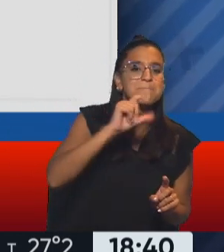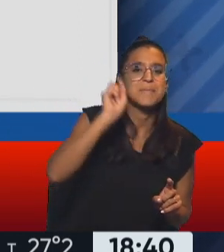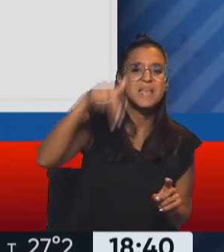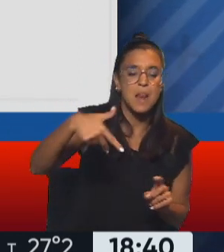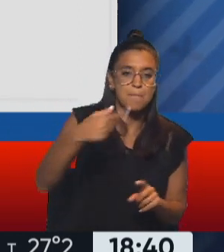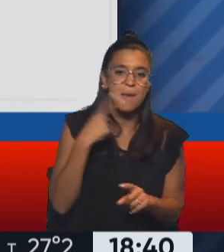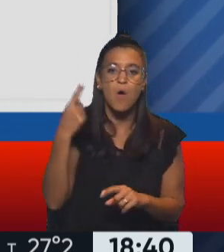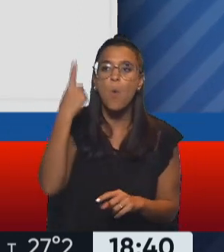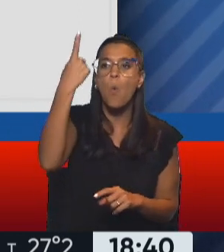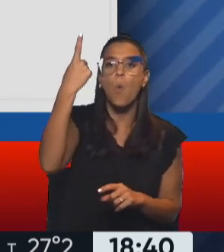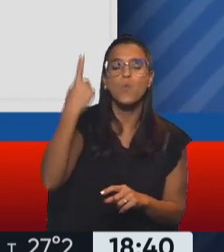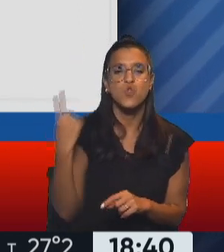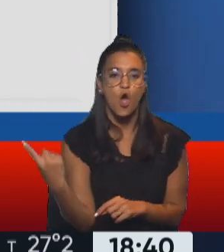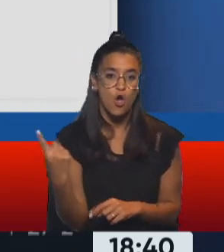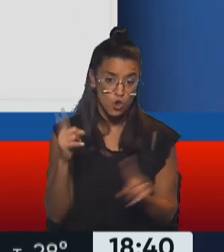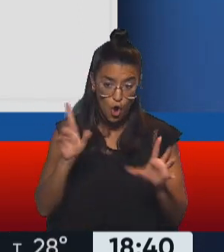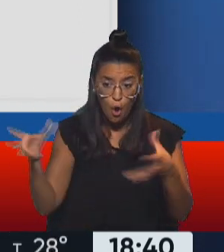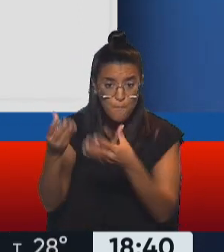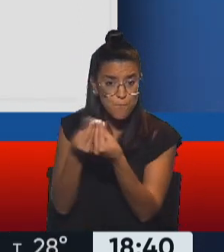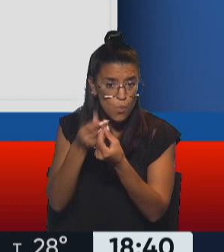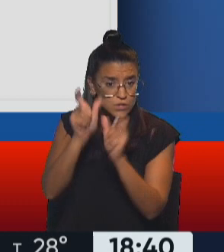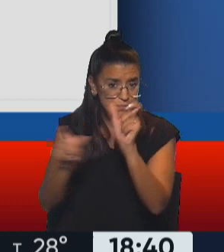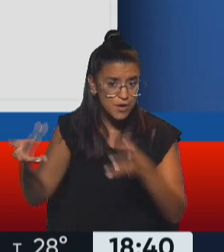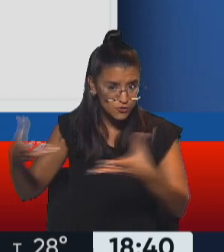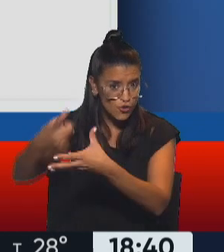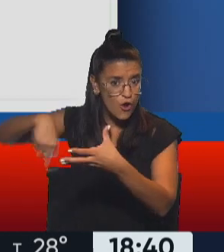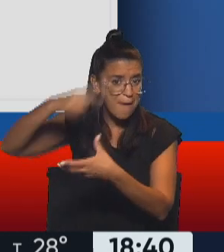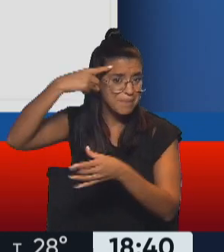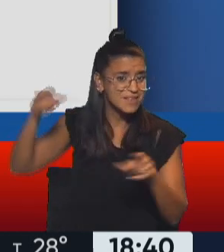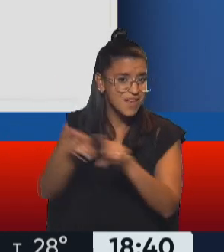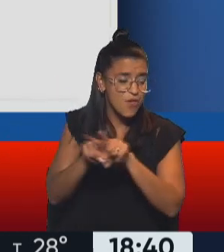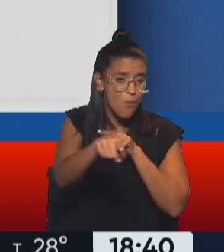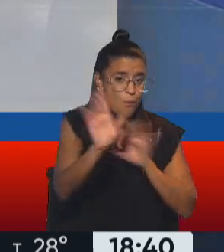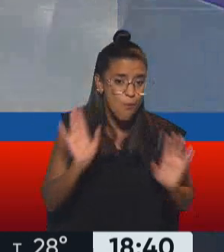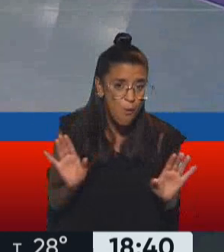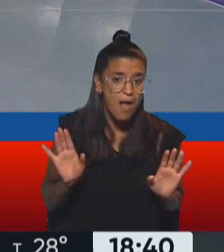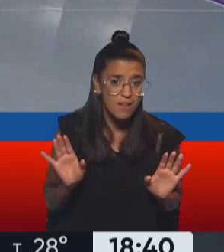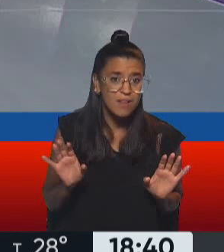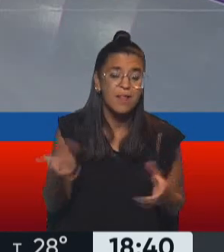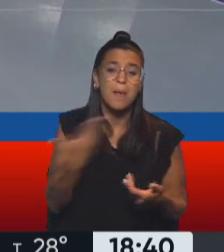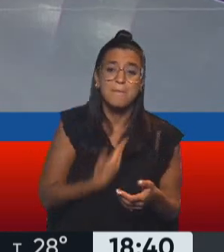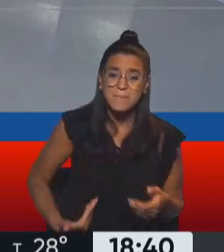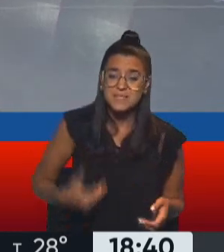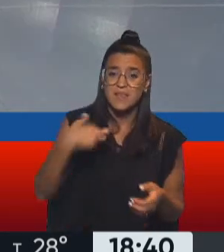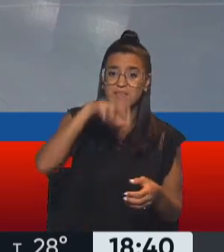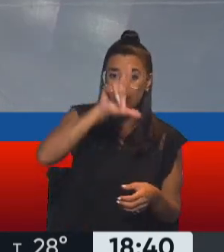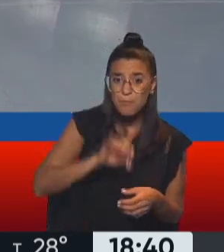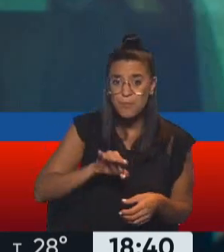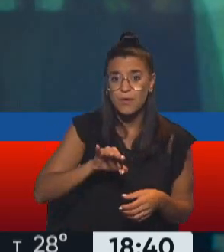electrón suelto dentro de Juntos por el Cambio, sino que la letra que vemos ahí es la que hasta ahora no sabemos, que es la de la presidenta del PRO, que es